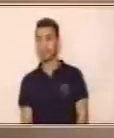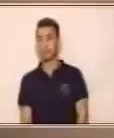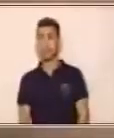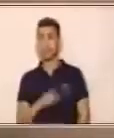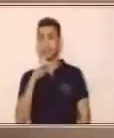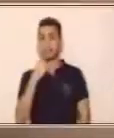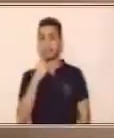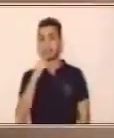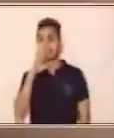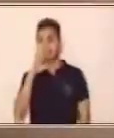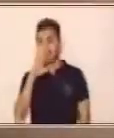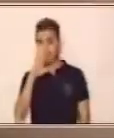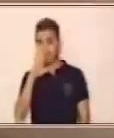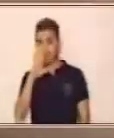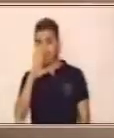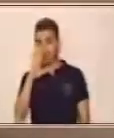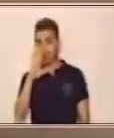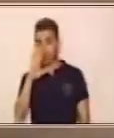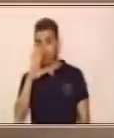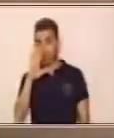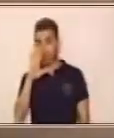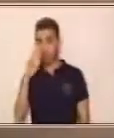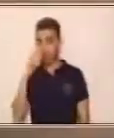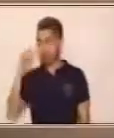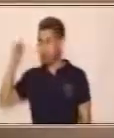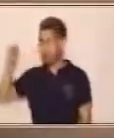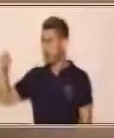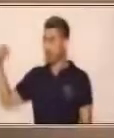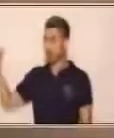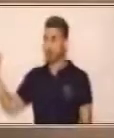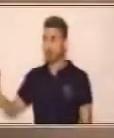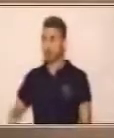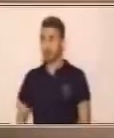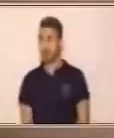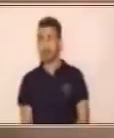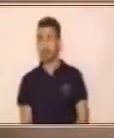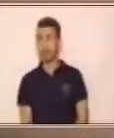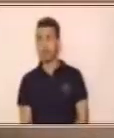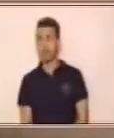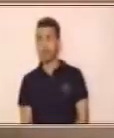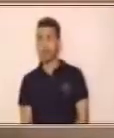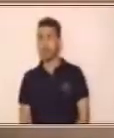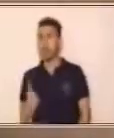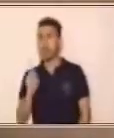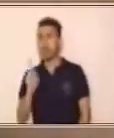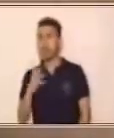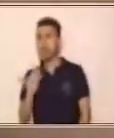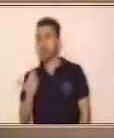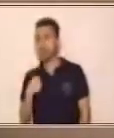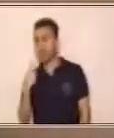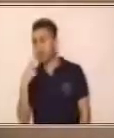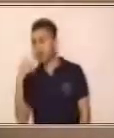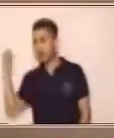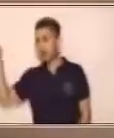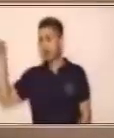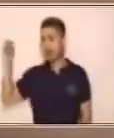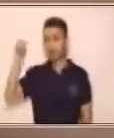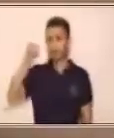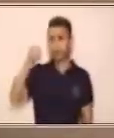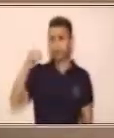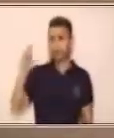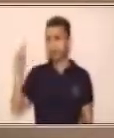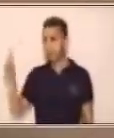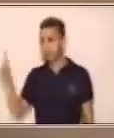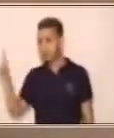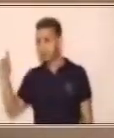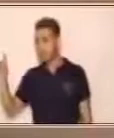5, muy bien, coloco el número 5. ¿En dónde lo voy a colocar? ¿En dónde?